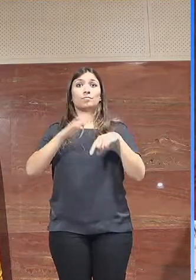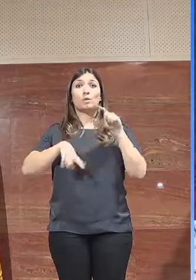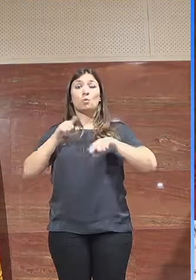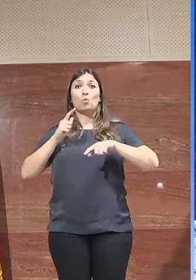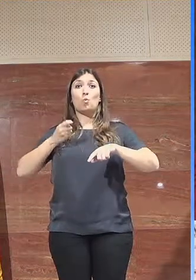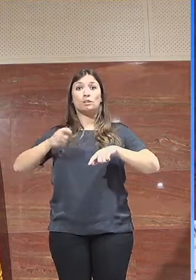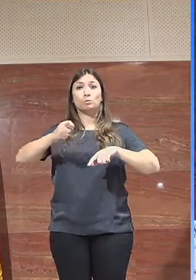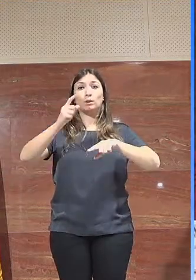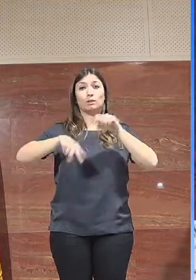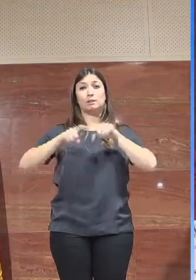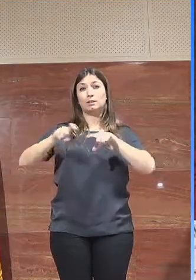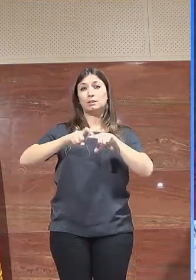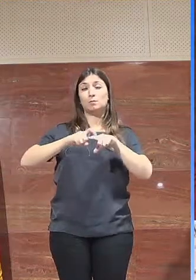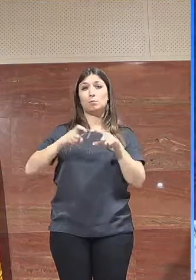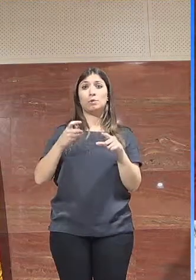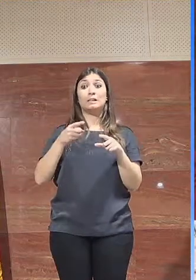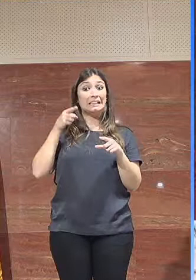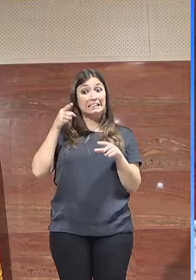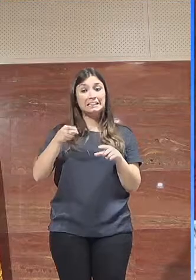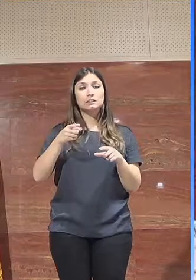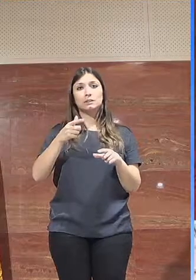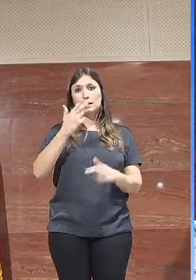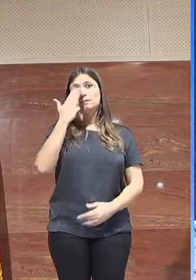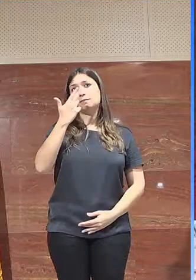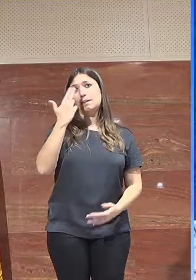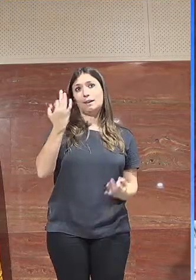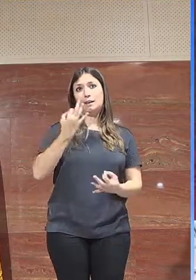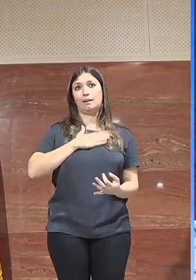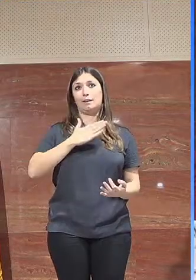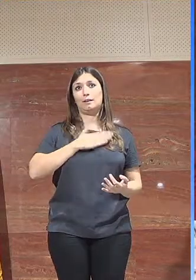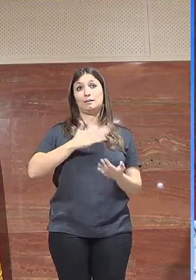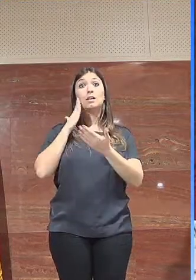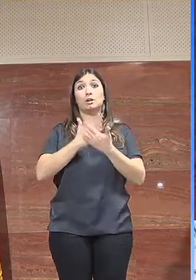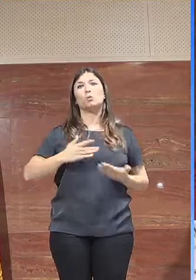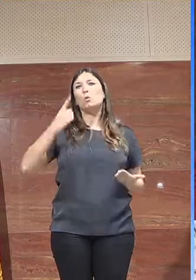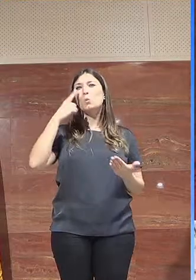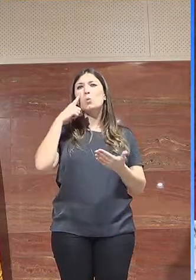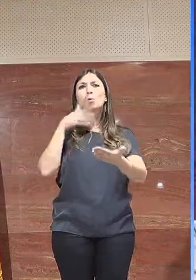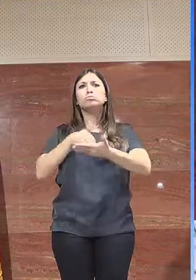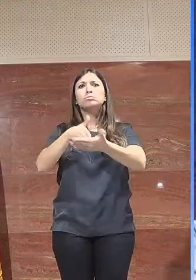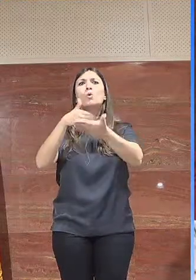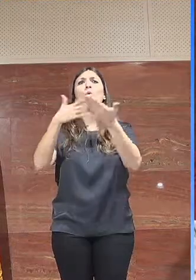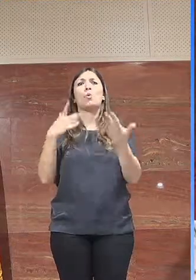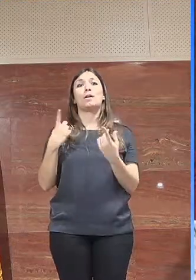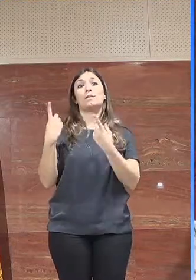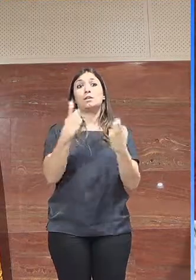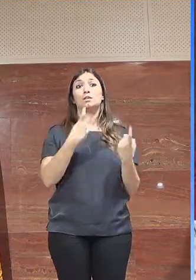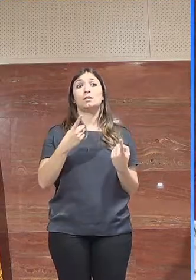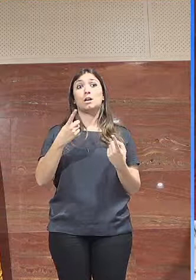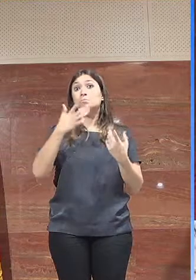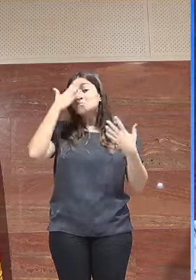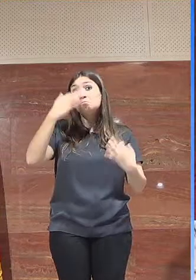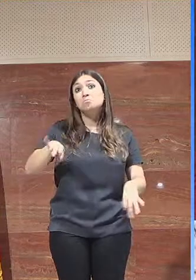solucionar estos problemas, que quizás ese es el interés de este estudio, ¿no? Que detectamos necesidades que a priori pues